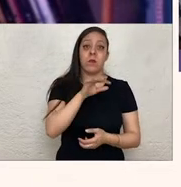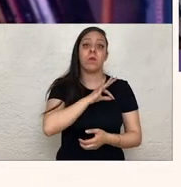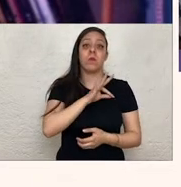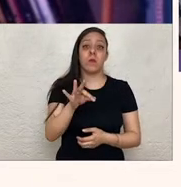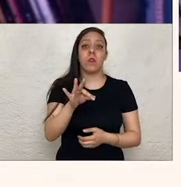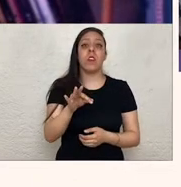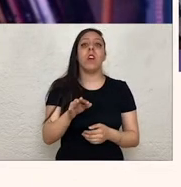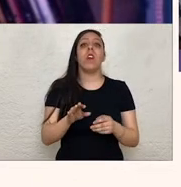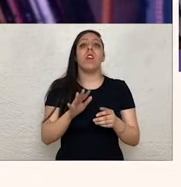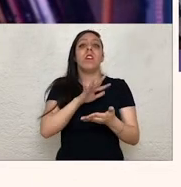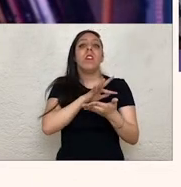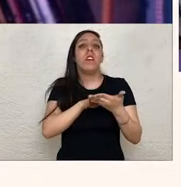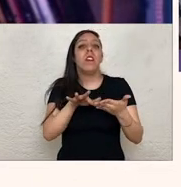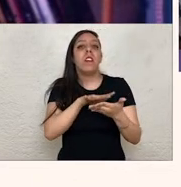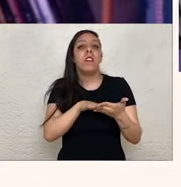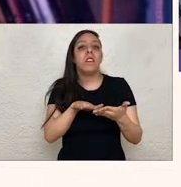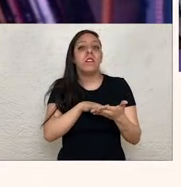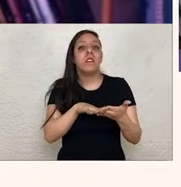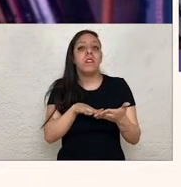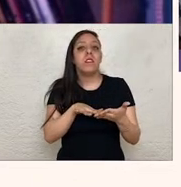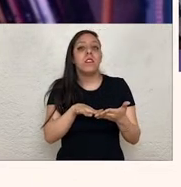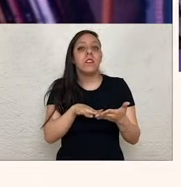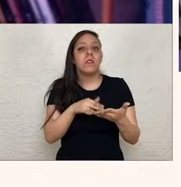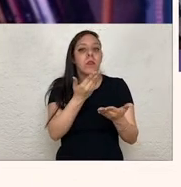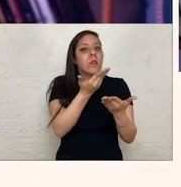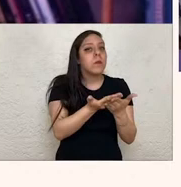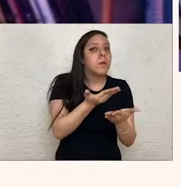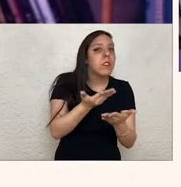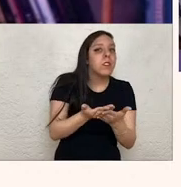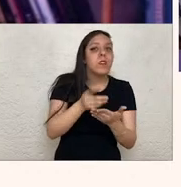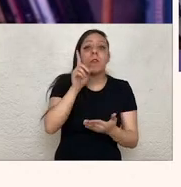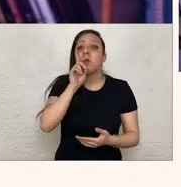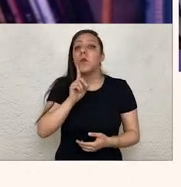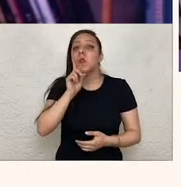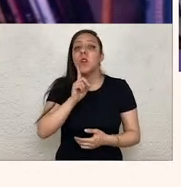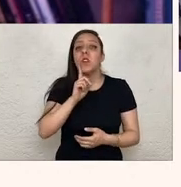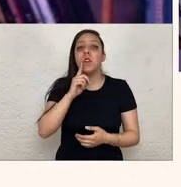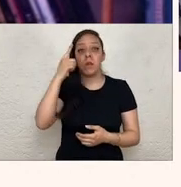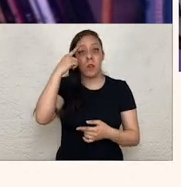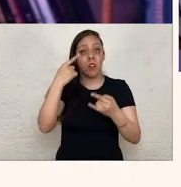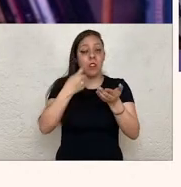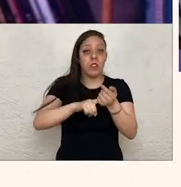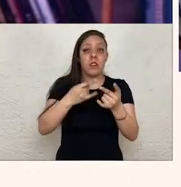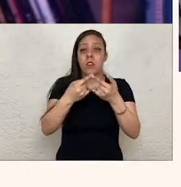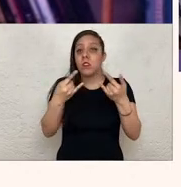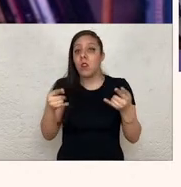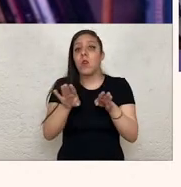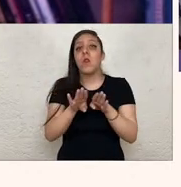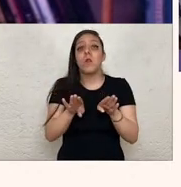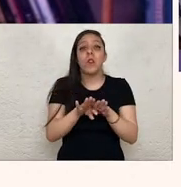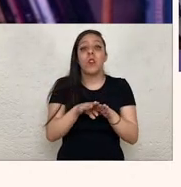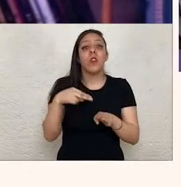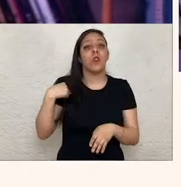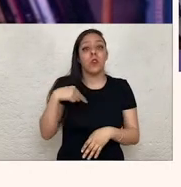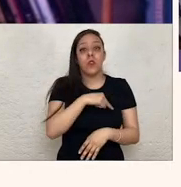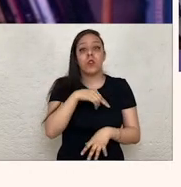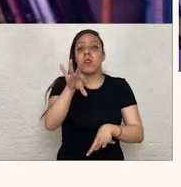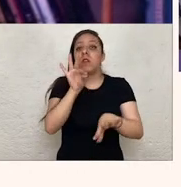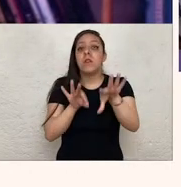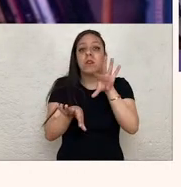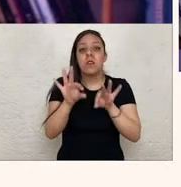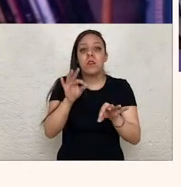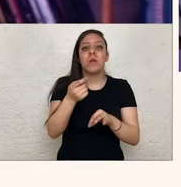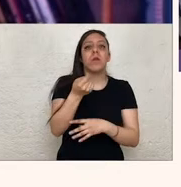esta relectura de la presencia de las mujeres en la historia, ¿no? Entonces, ¿cómo, de dónde tomar, de